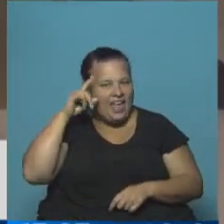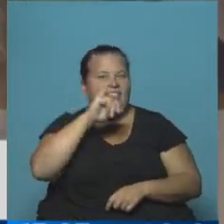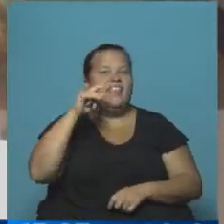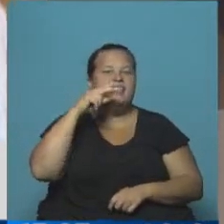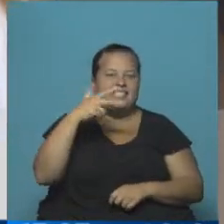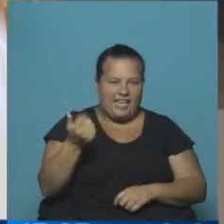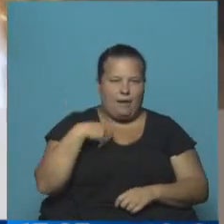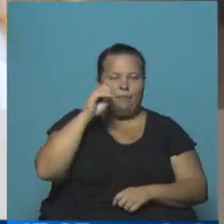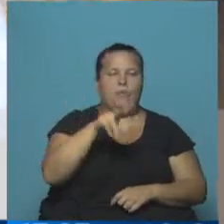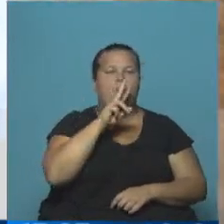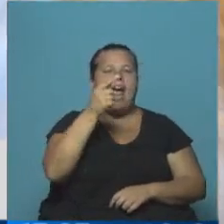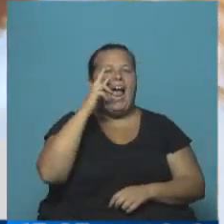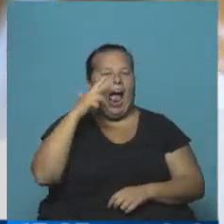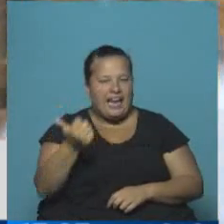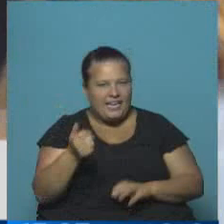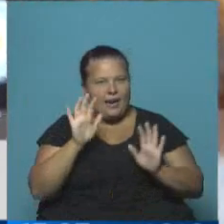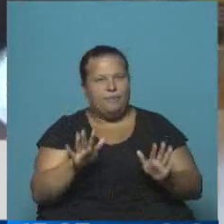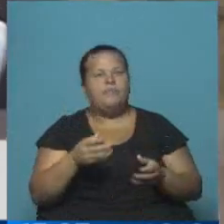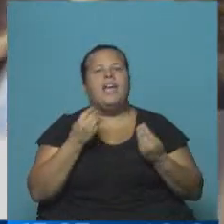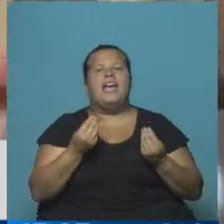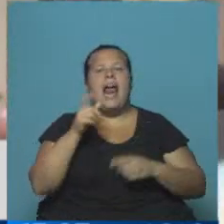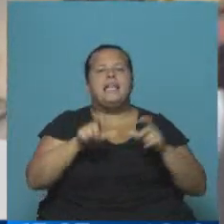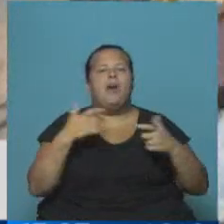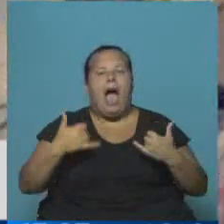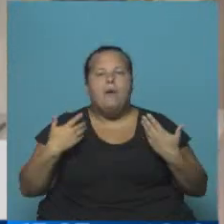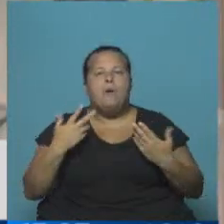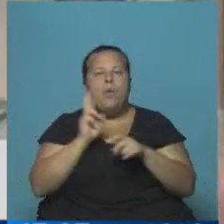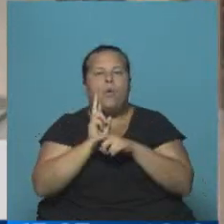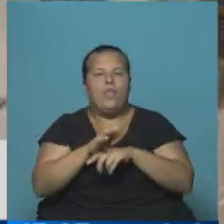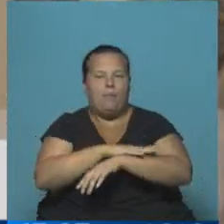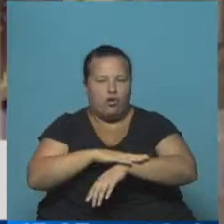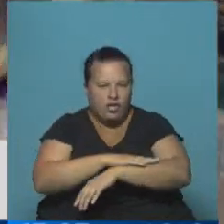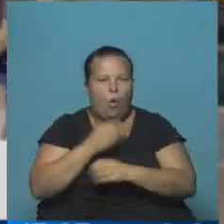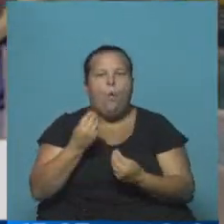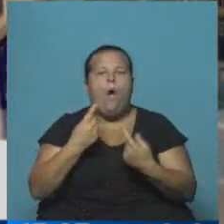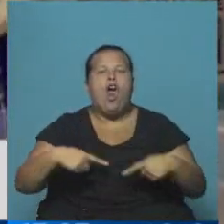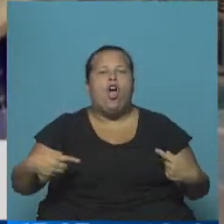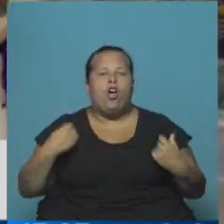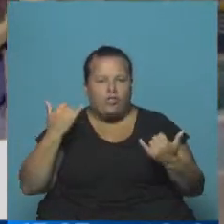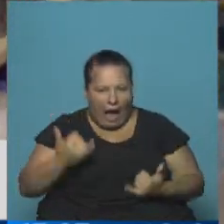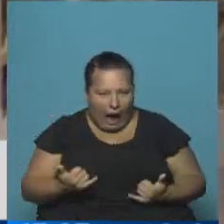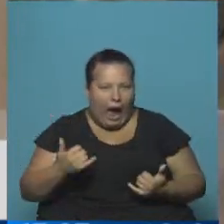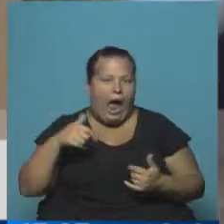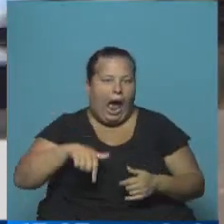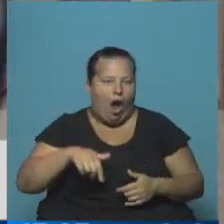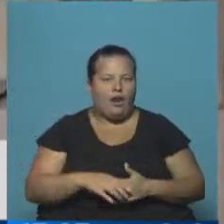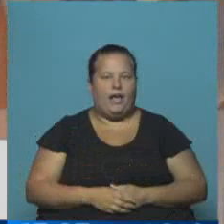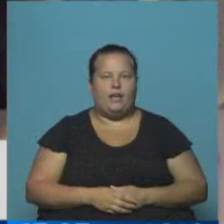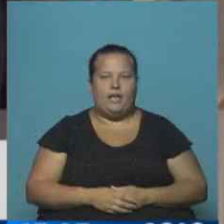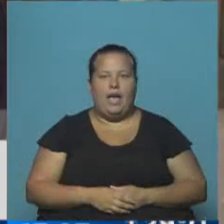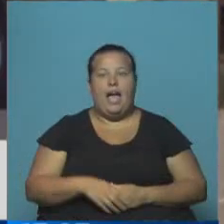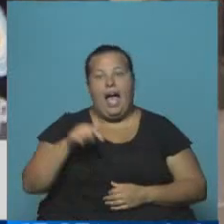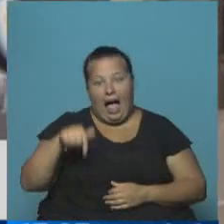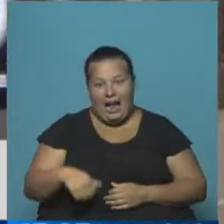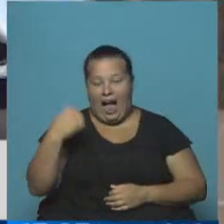sica estamos con Karina Karina a ver qué tiene la gente para protegerse con Qué productos contamos actualmente y